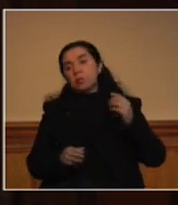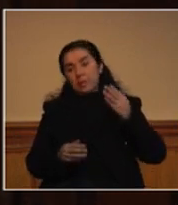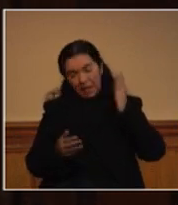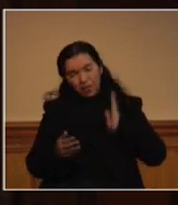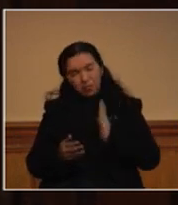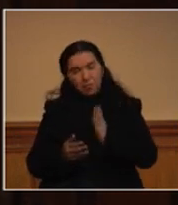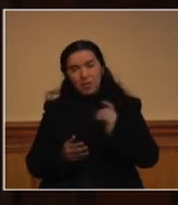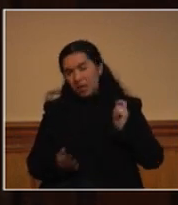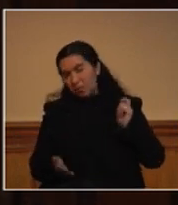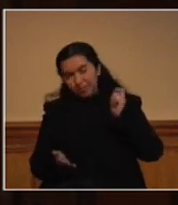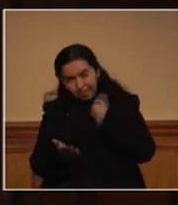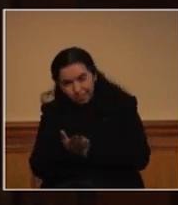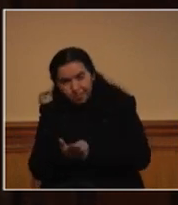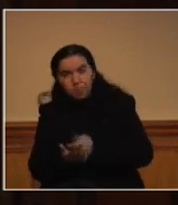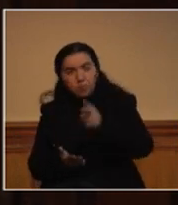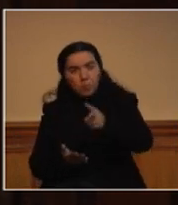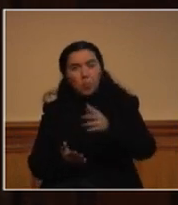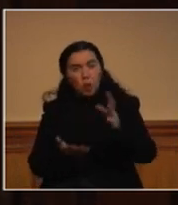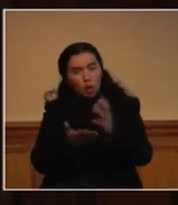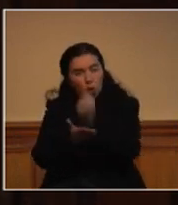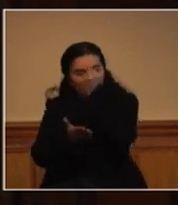fuerte por conseguir esto.